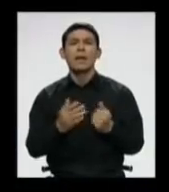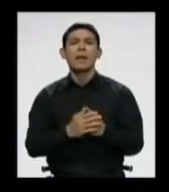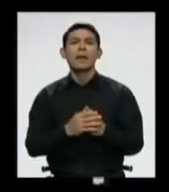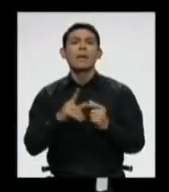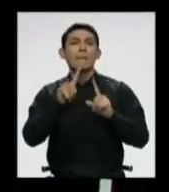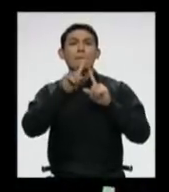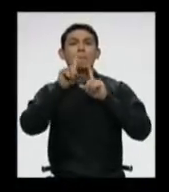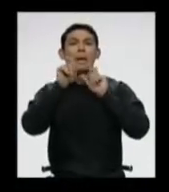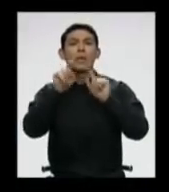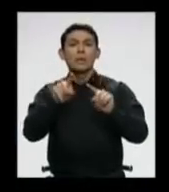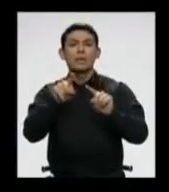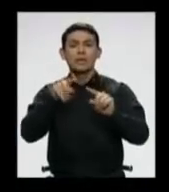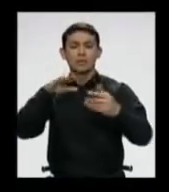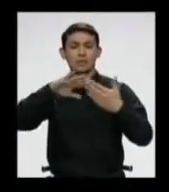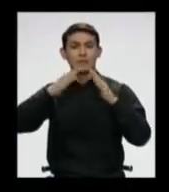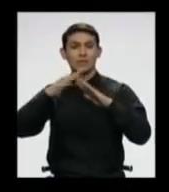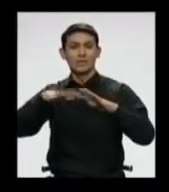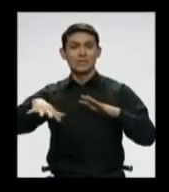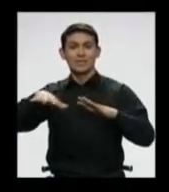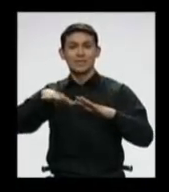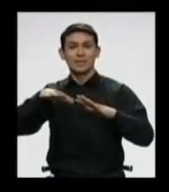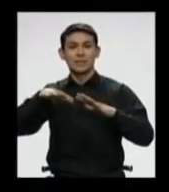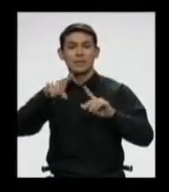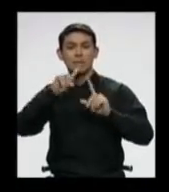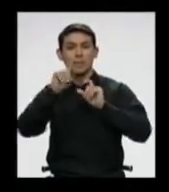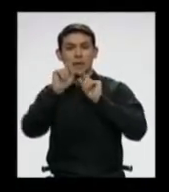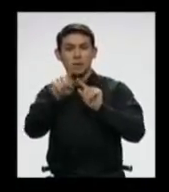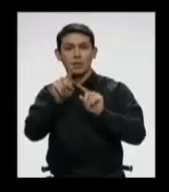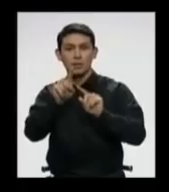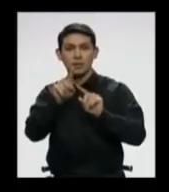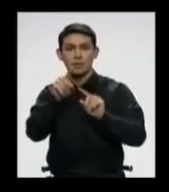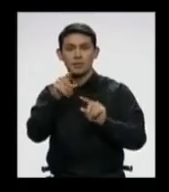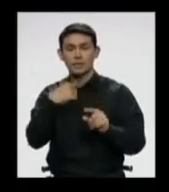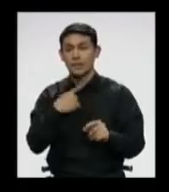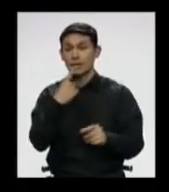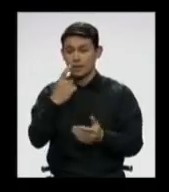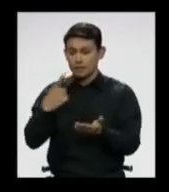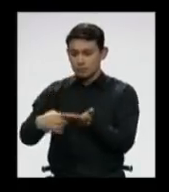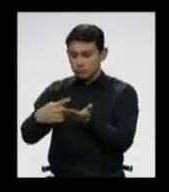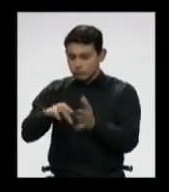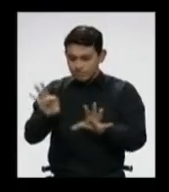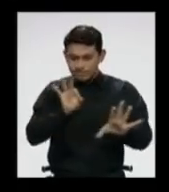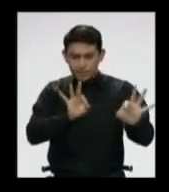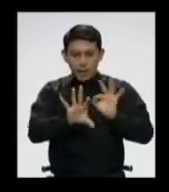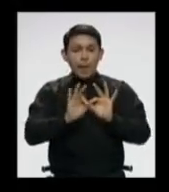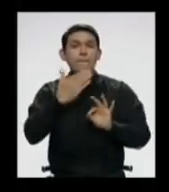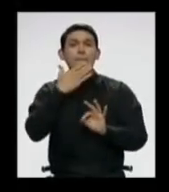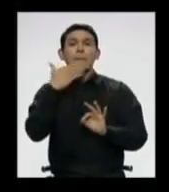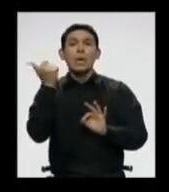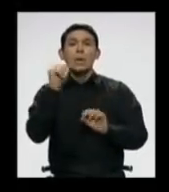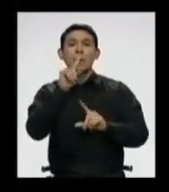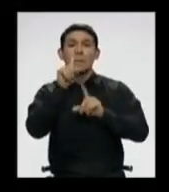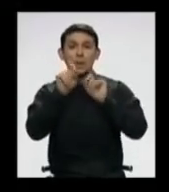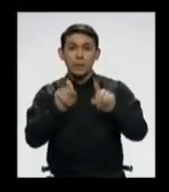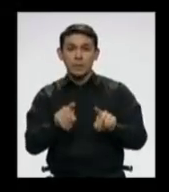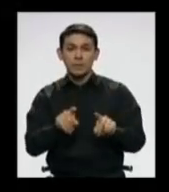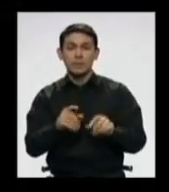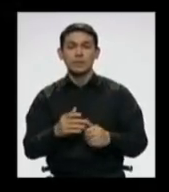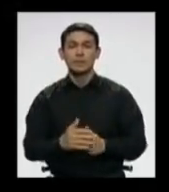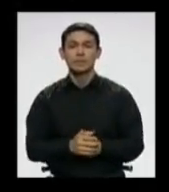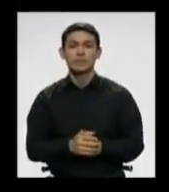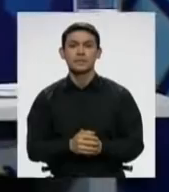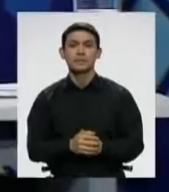de la pregunta ciudadana que, como hemos señalado, han sido escogidas por el jurado y por las instituciones